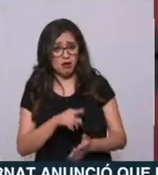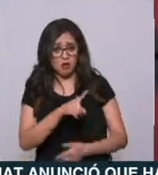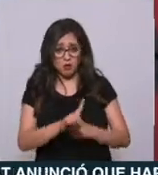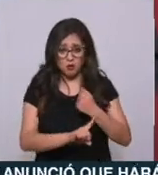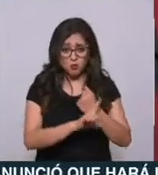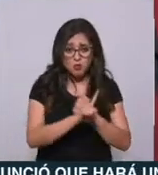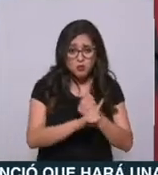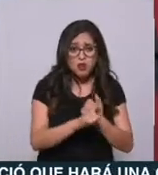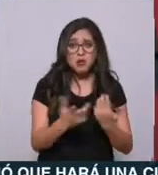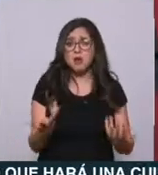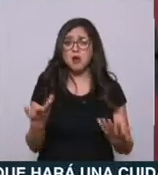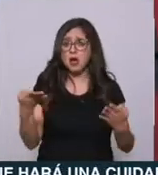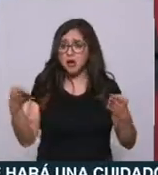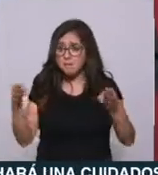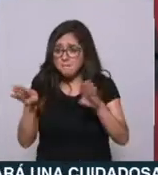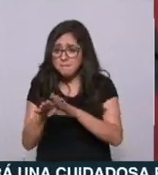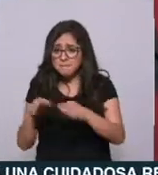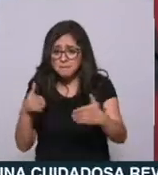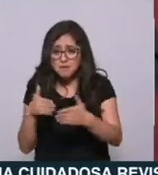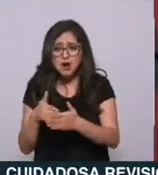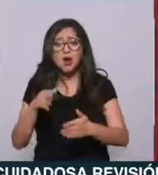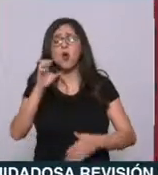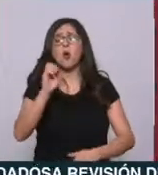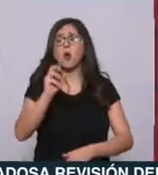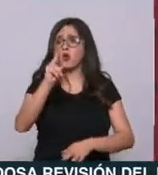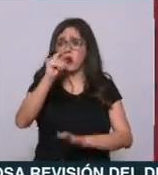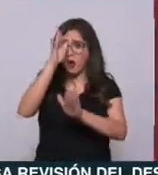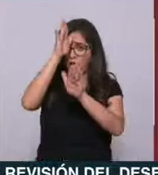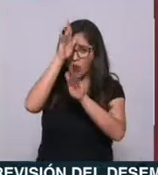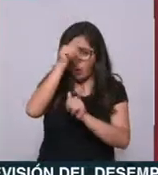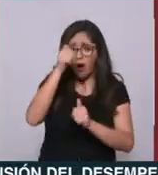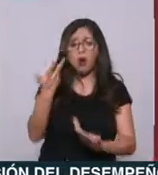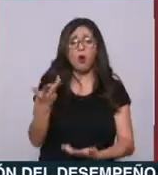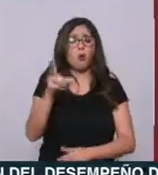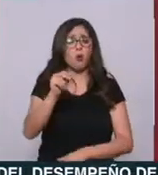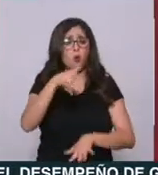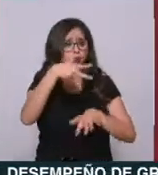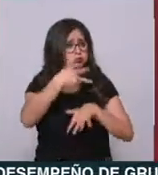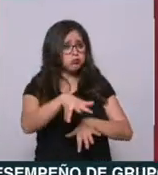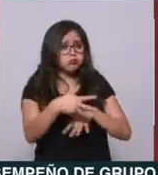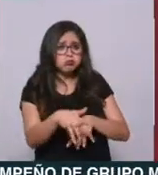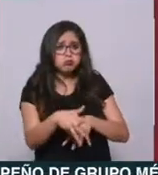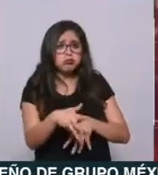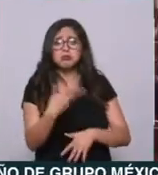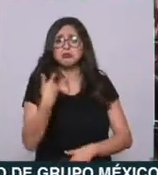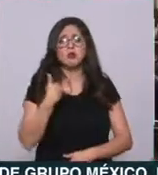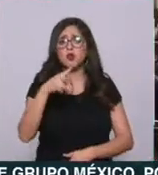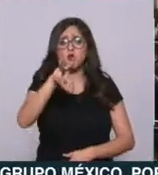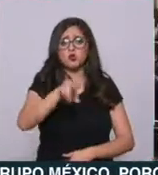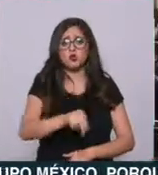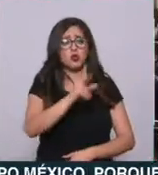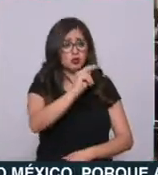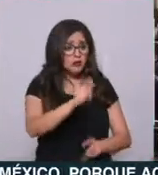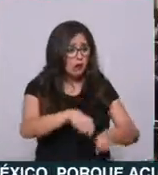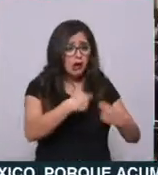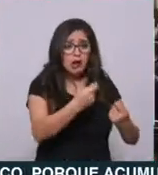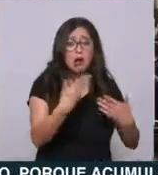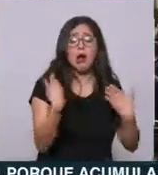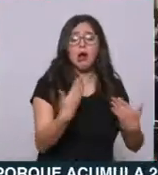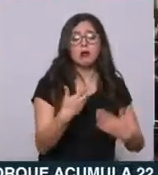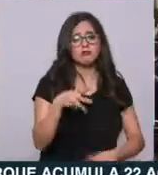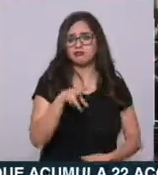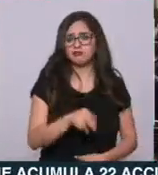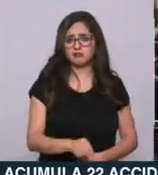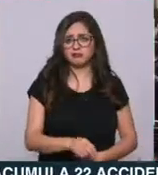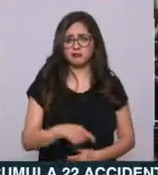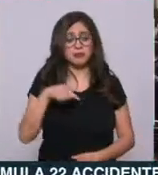inconformidades o protestas, no vamos nosotros a ceder en nada. Aseguró que como